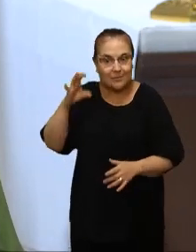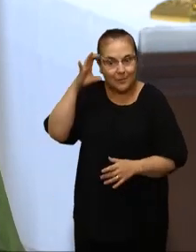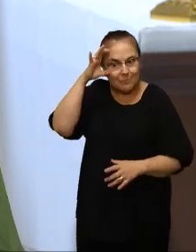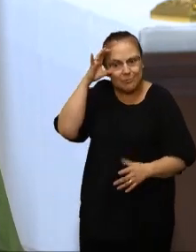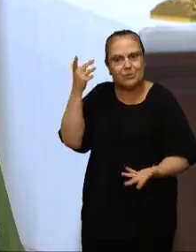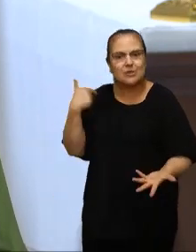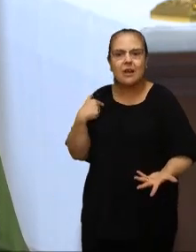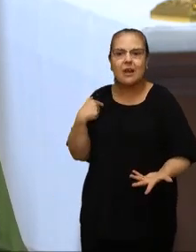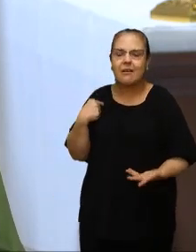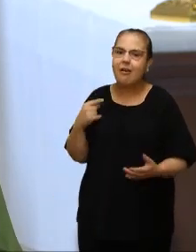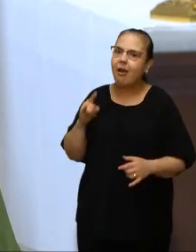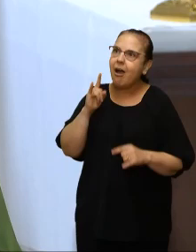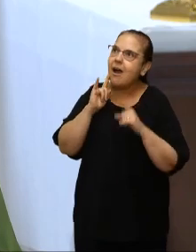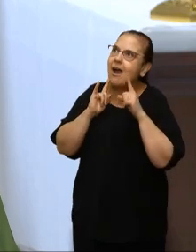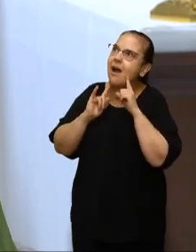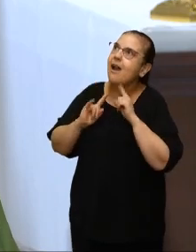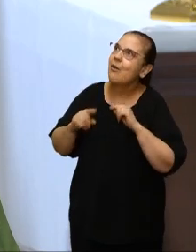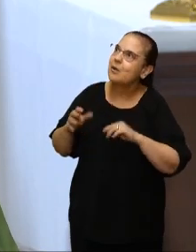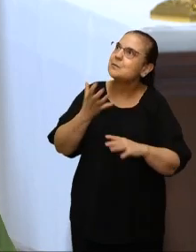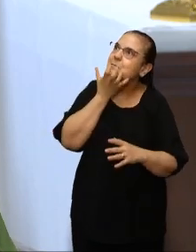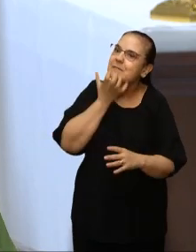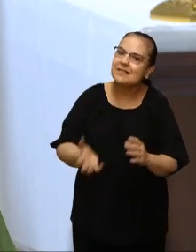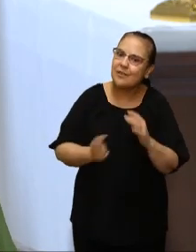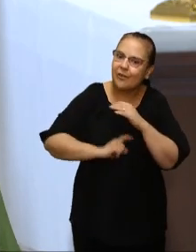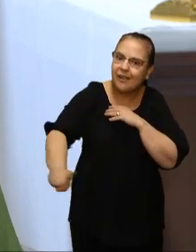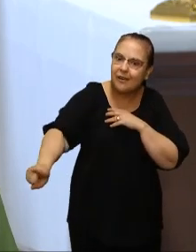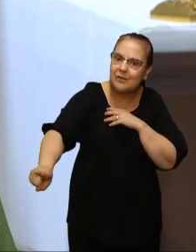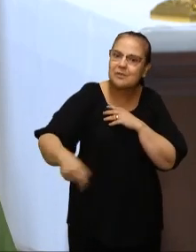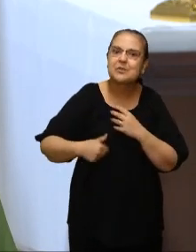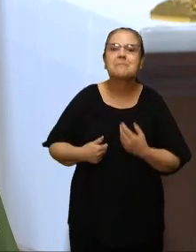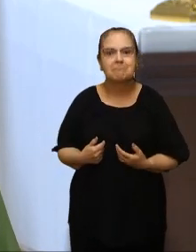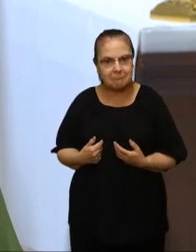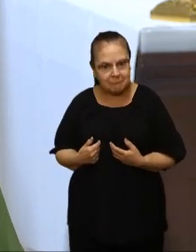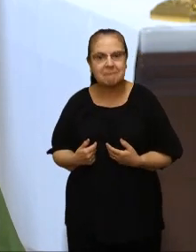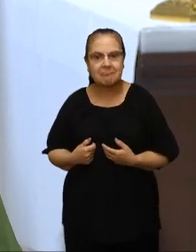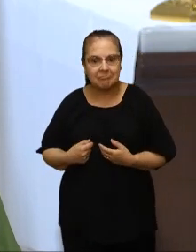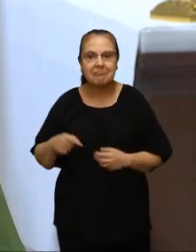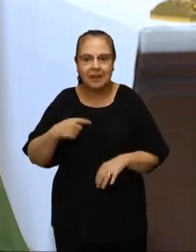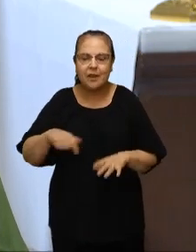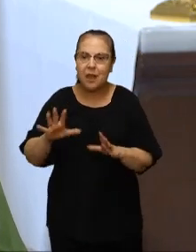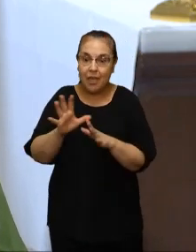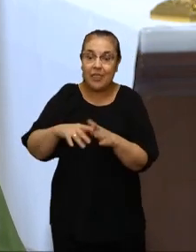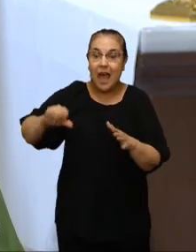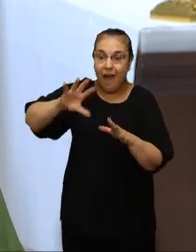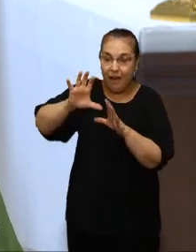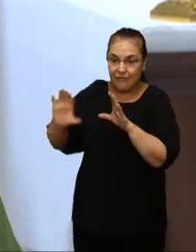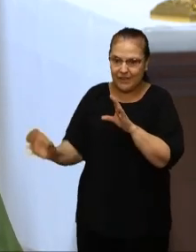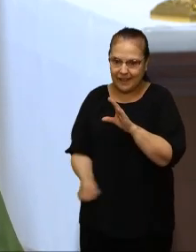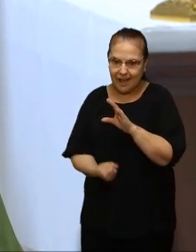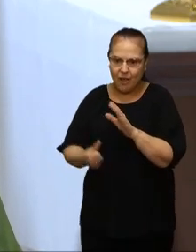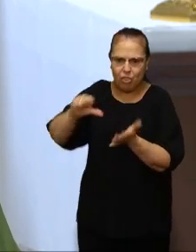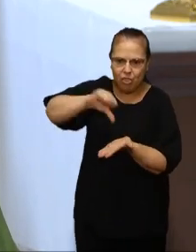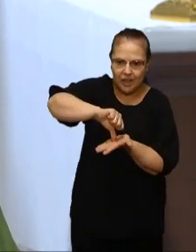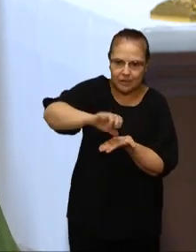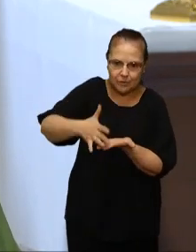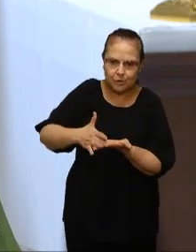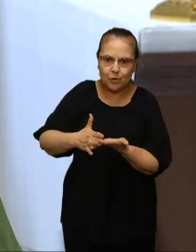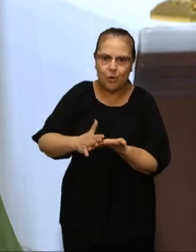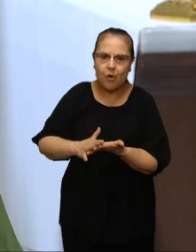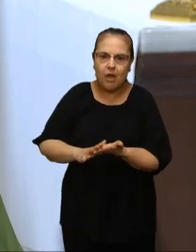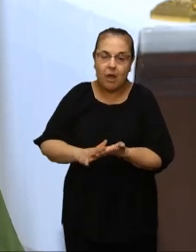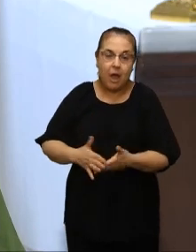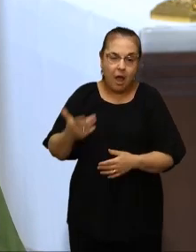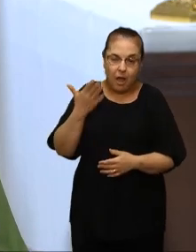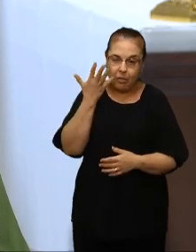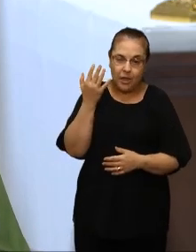están, como ayer, ¿verdad?, el pregonero del Domum está en Centroáfrica desde hace 41 años, el obispo